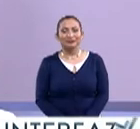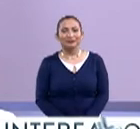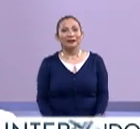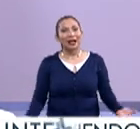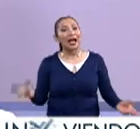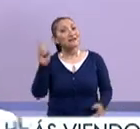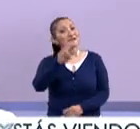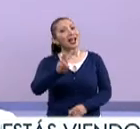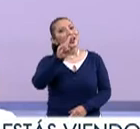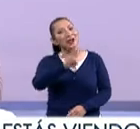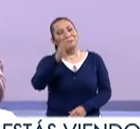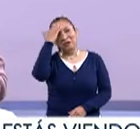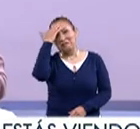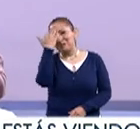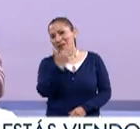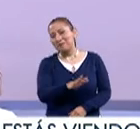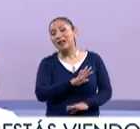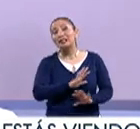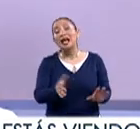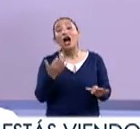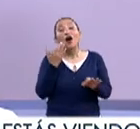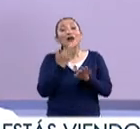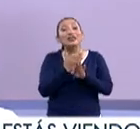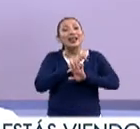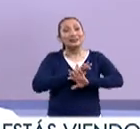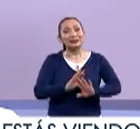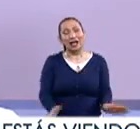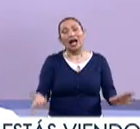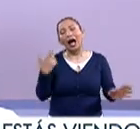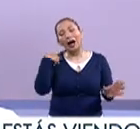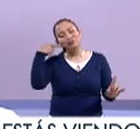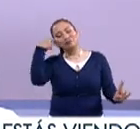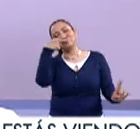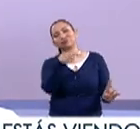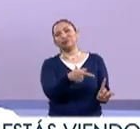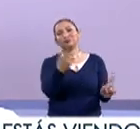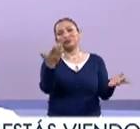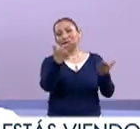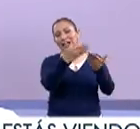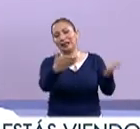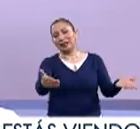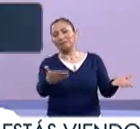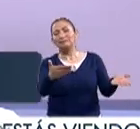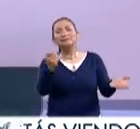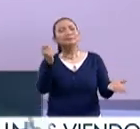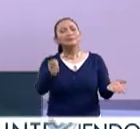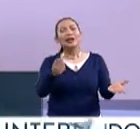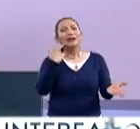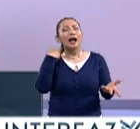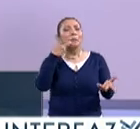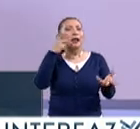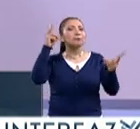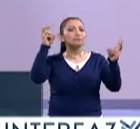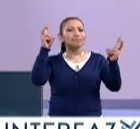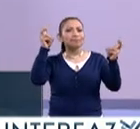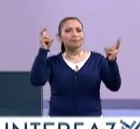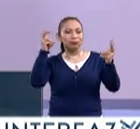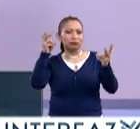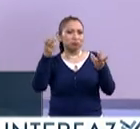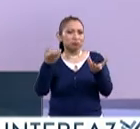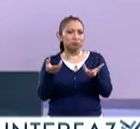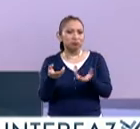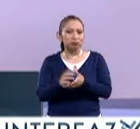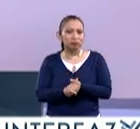Y ya es viernes, como bien lo saben, y es el momento del espacio que abrimos para hablar precisamente sobre